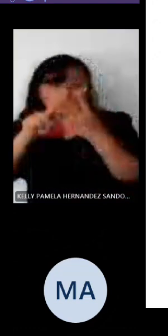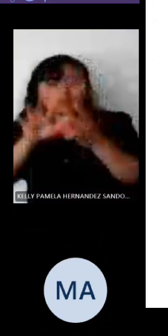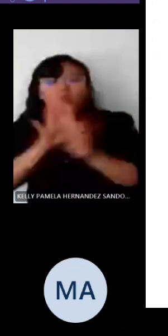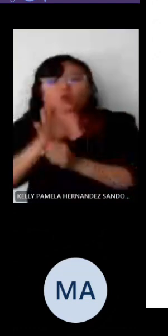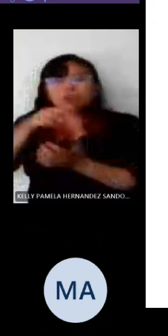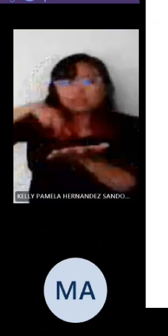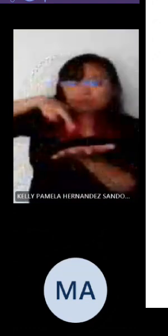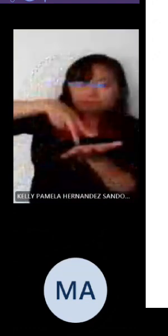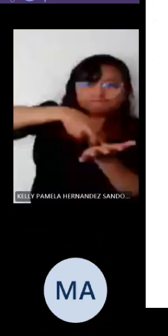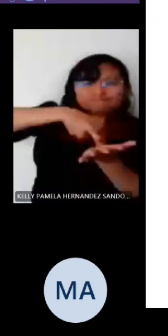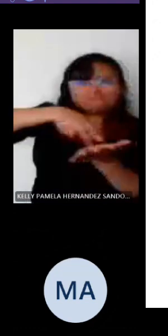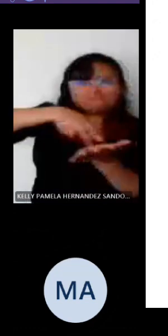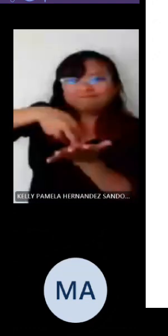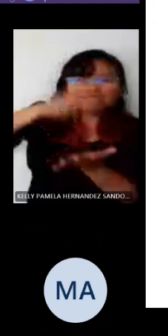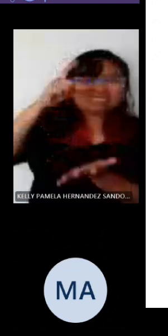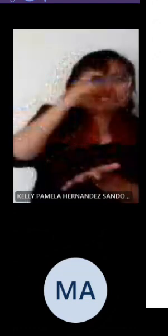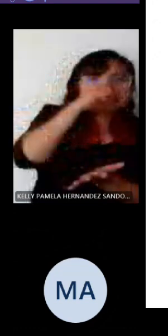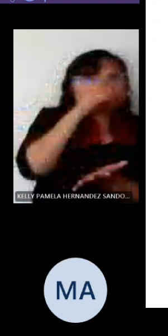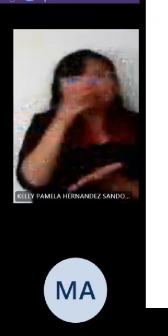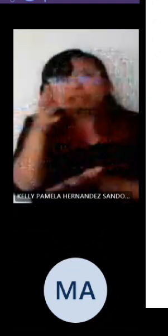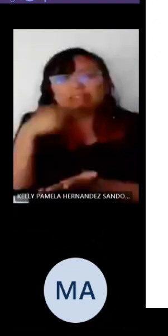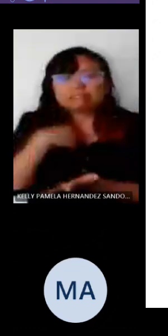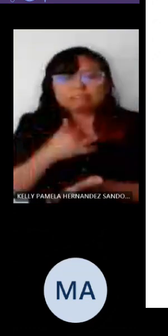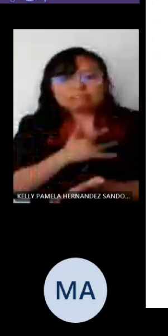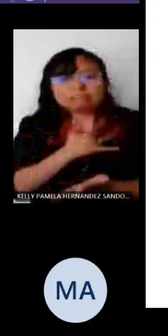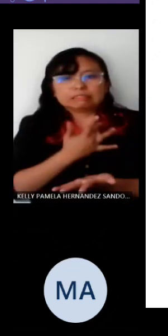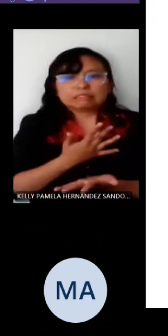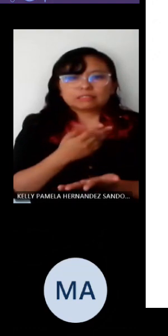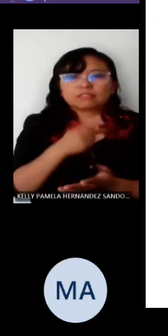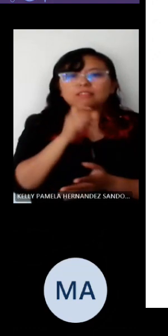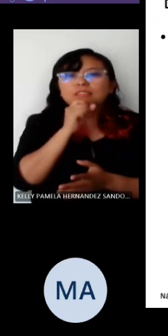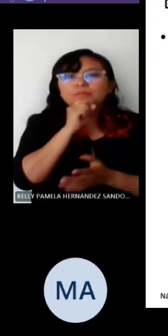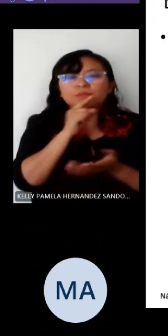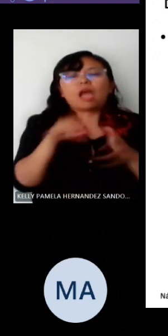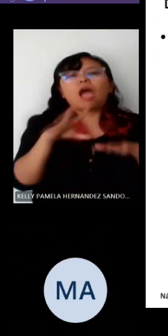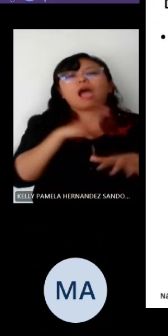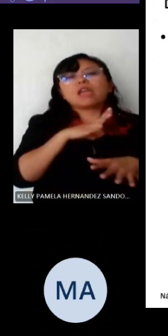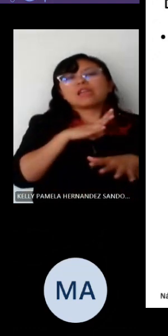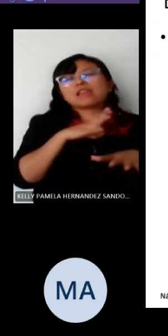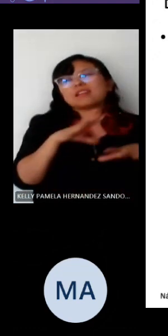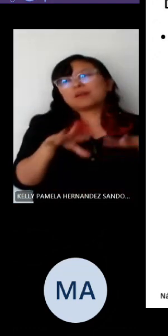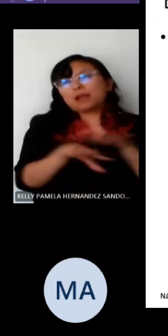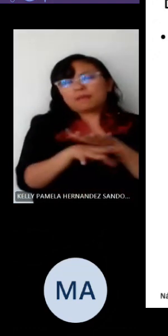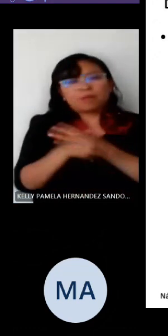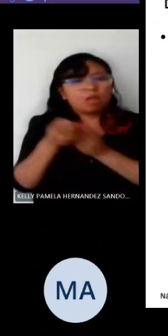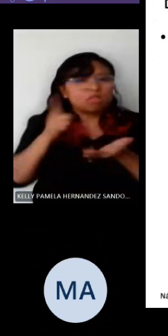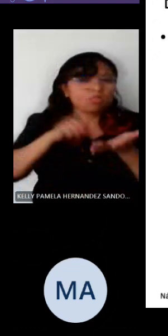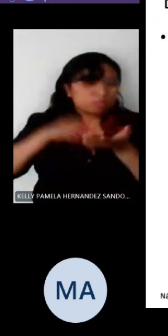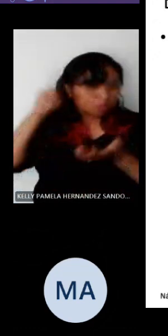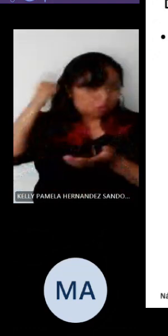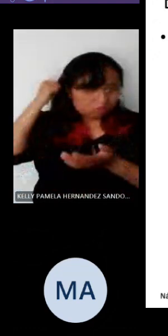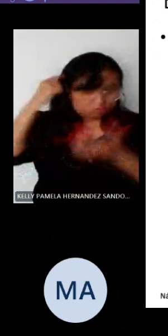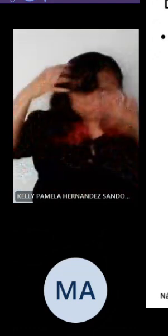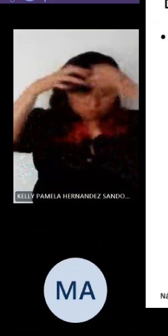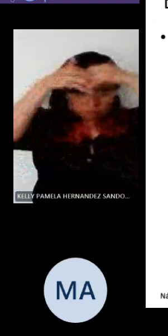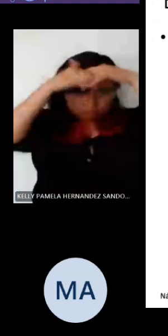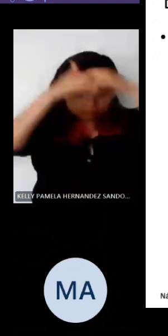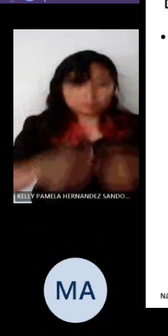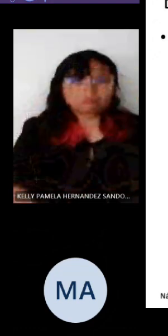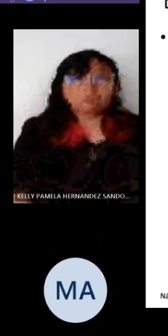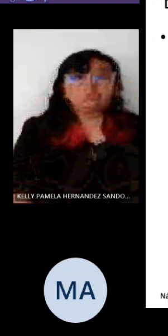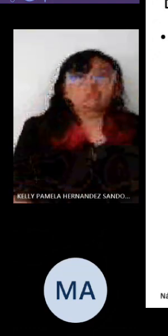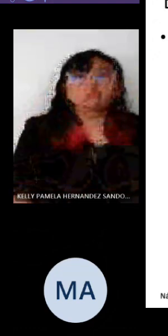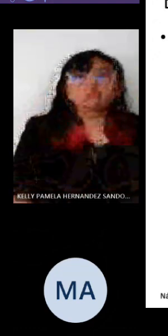vamos a tener una disfunción a nivel vestibular. Dentro de la epidemiología, pues en realidad